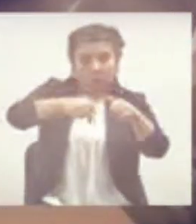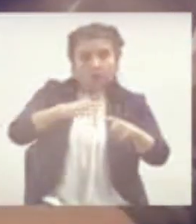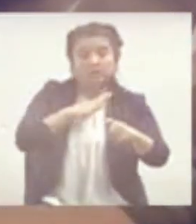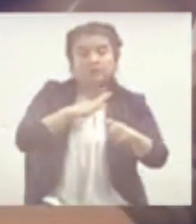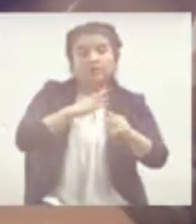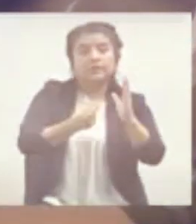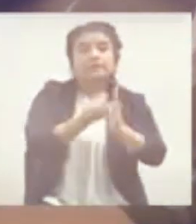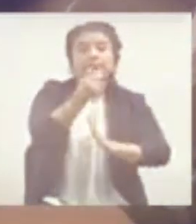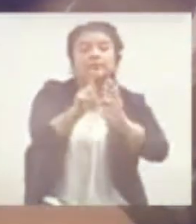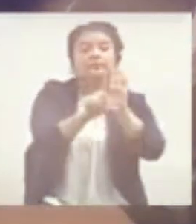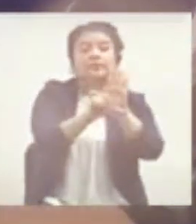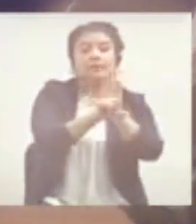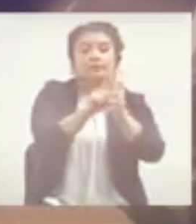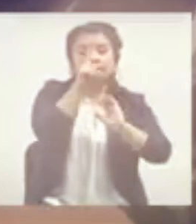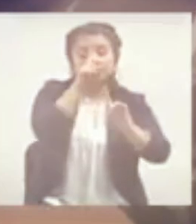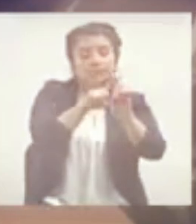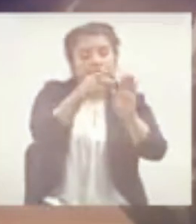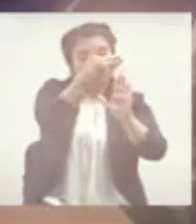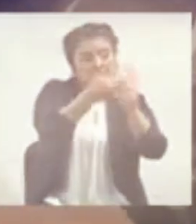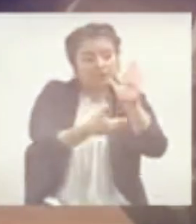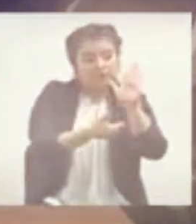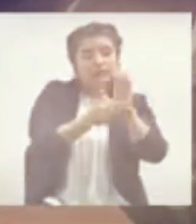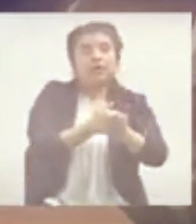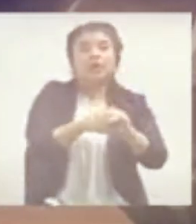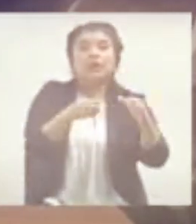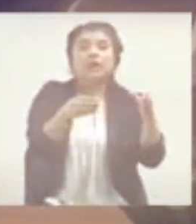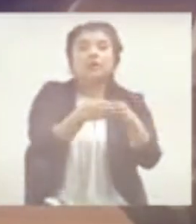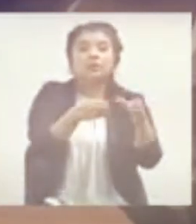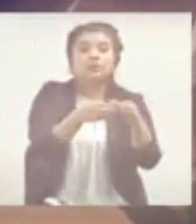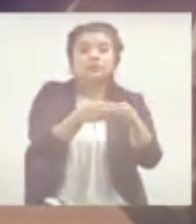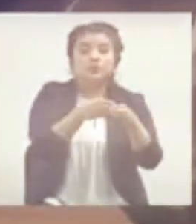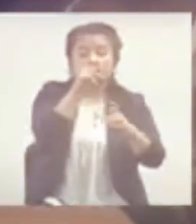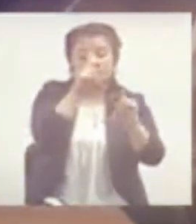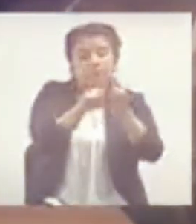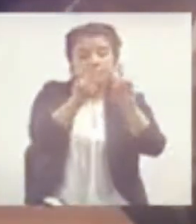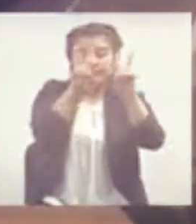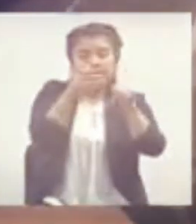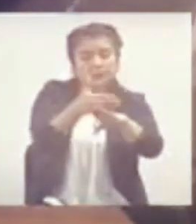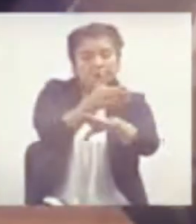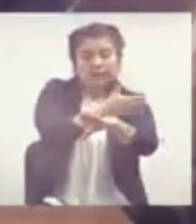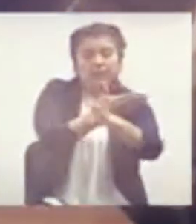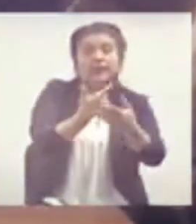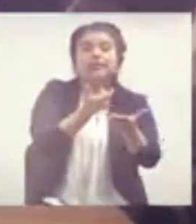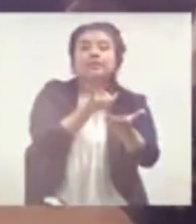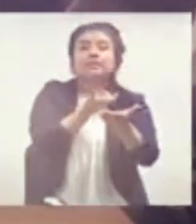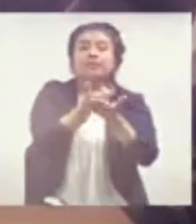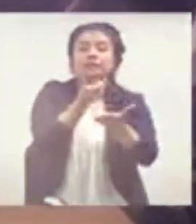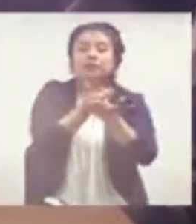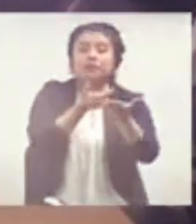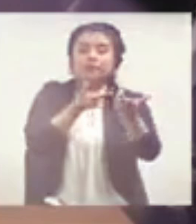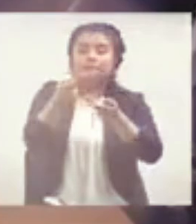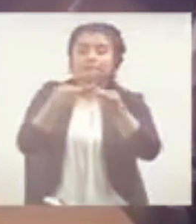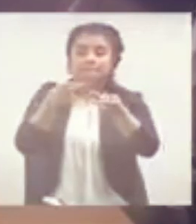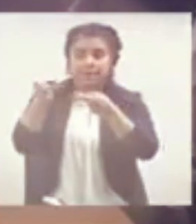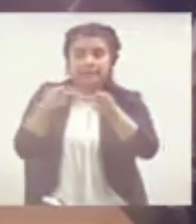esta iniciativa, y fue la siguiente: tanto la comisión como antecedentes, la Comisión de Economía y Comercio Exterior y la Comisión